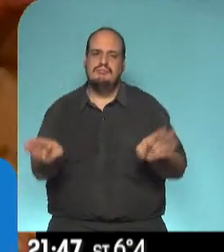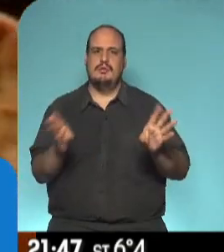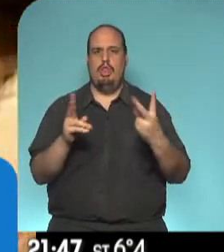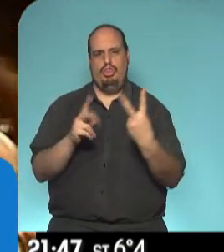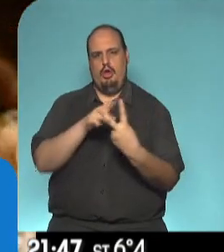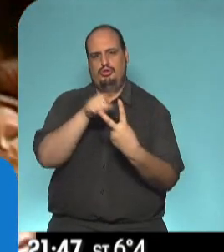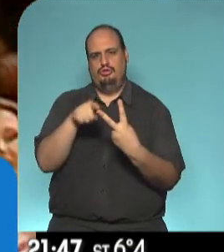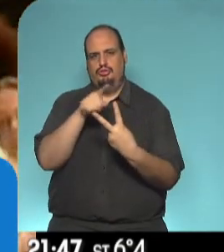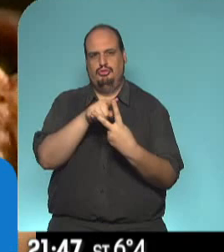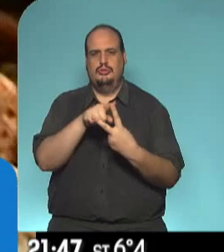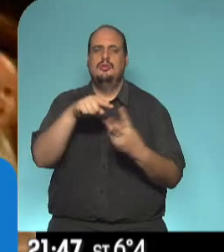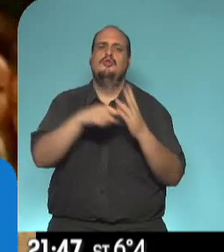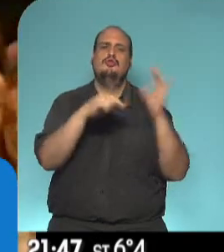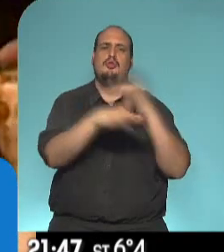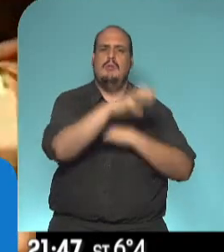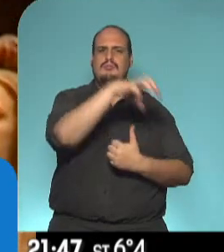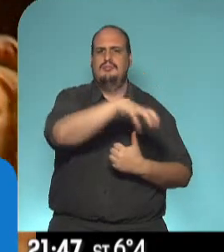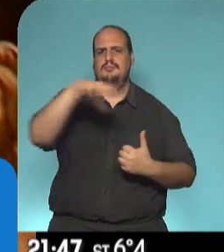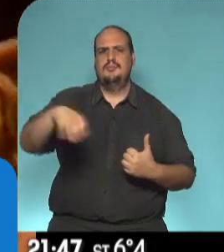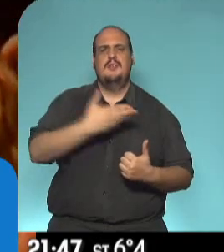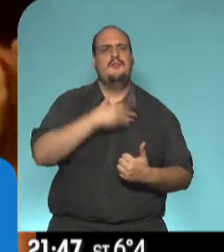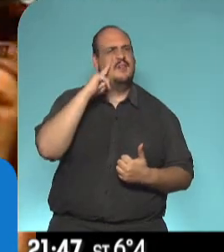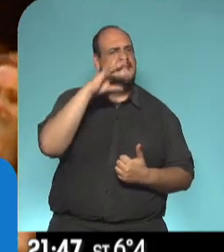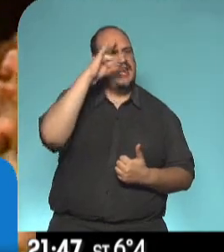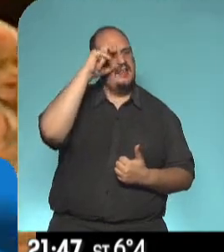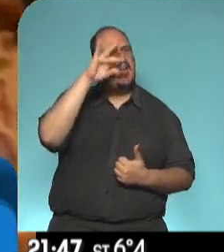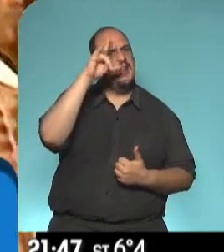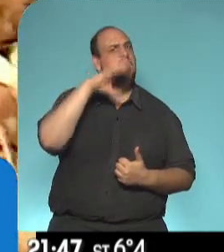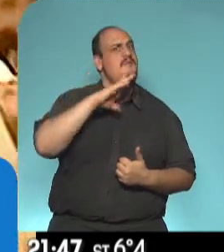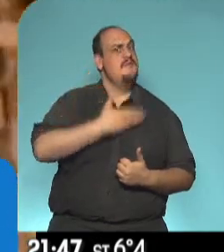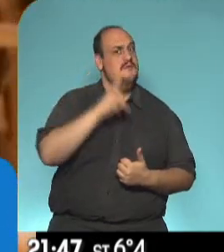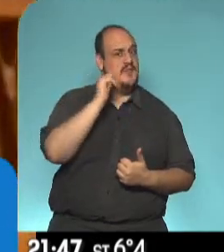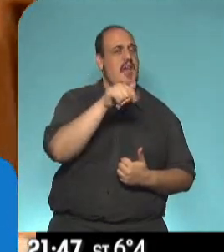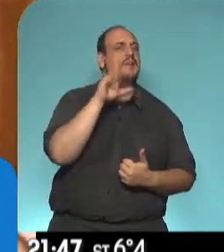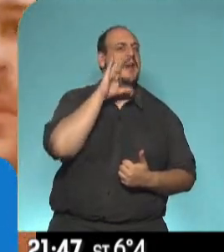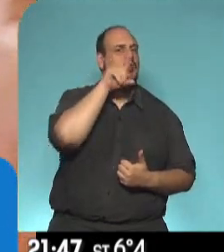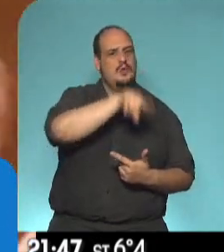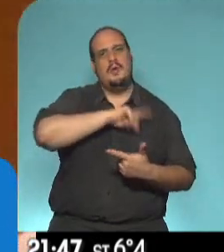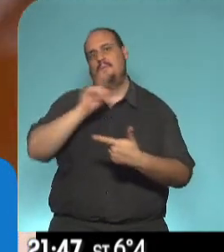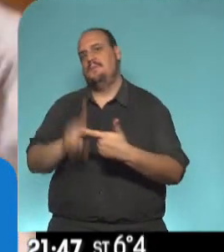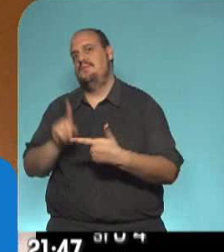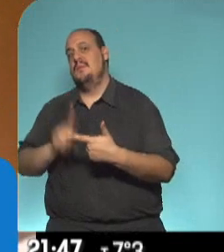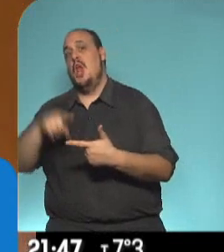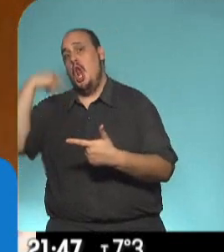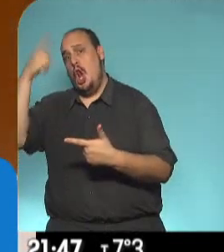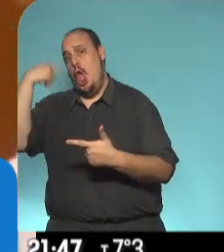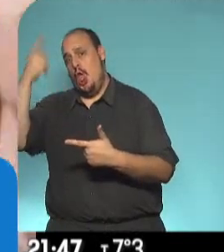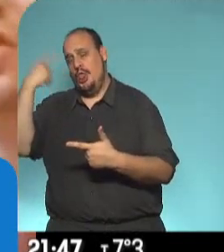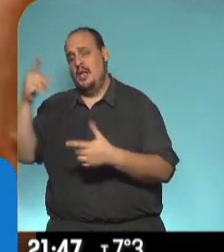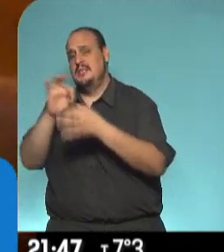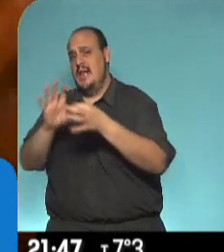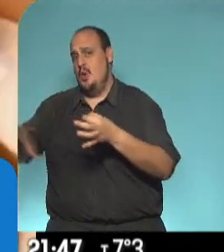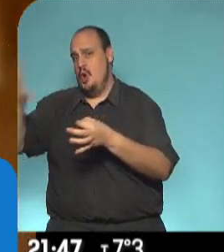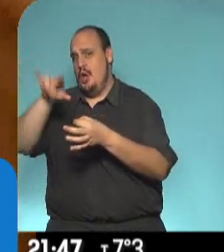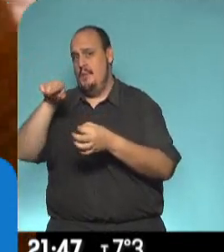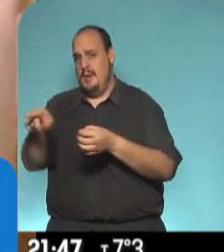llevaron a cabo en dos ciudades, en Filadelfia, en los Estados Unidos, y en el Wembley Arena de Londres, en Europa.